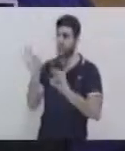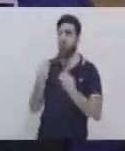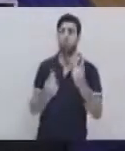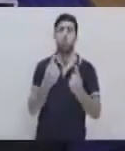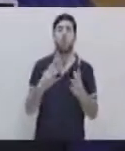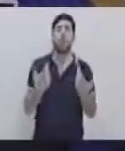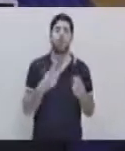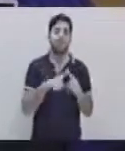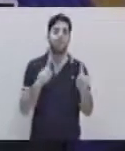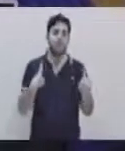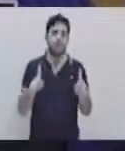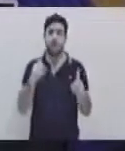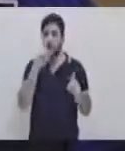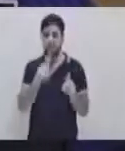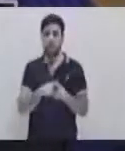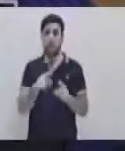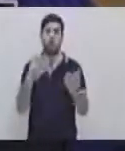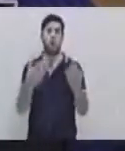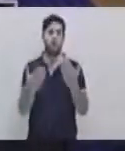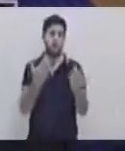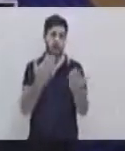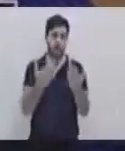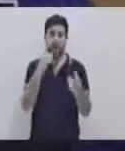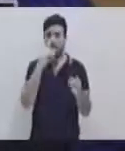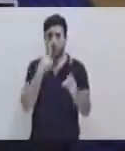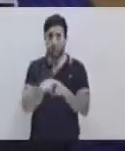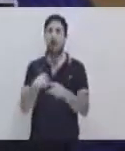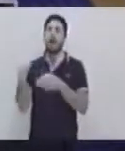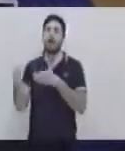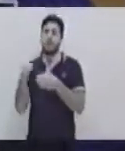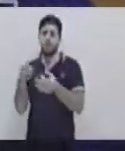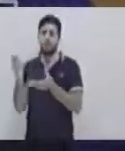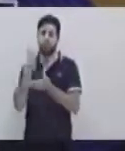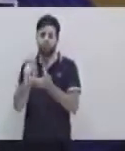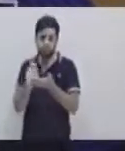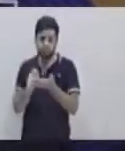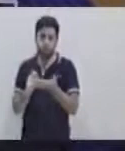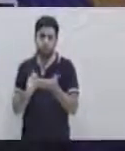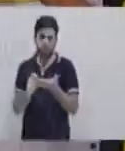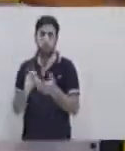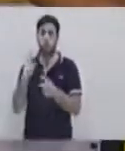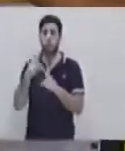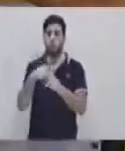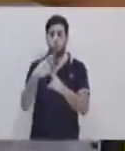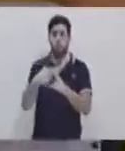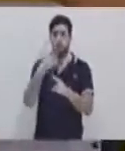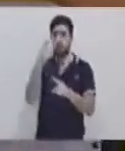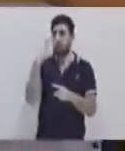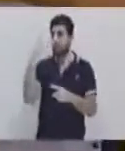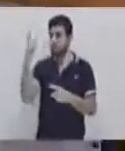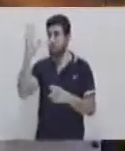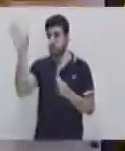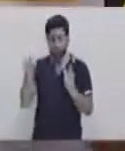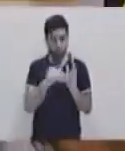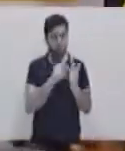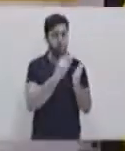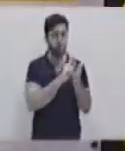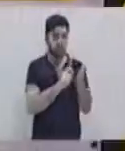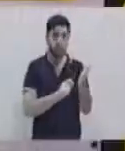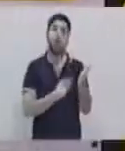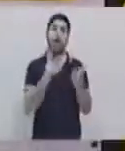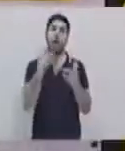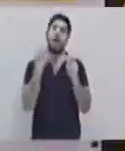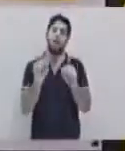Identificar las diferencias, comparar y describir. Al describir y observar la